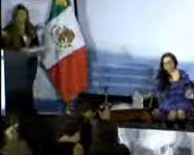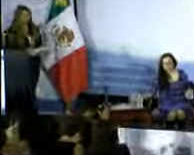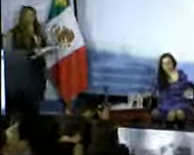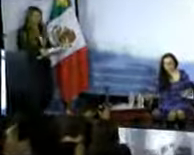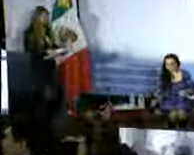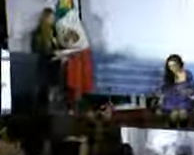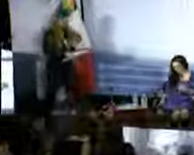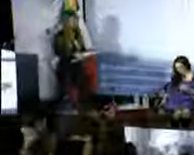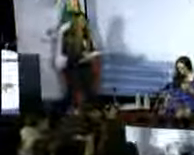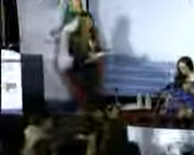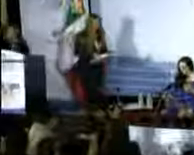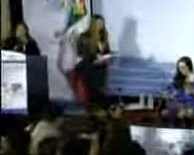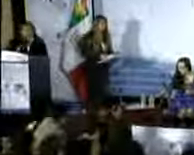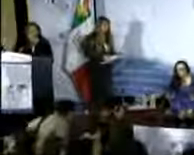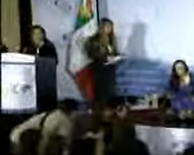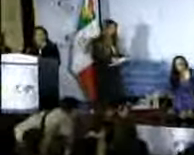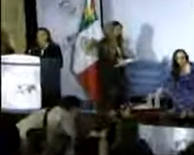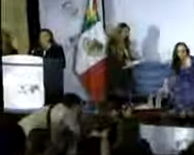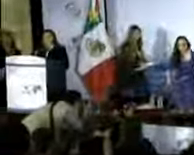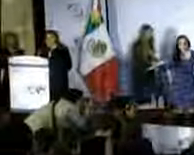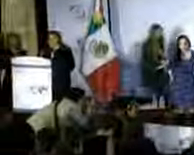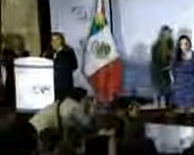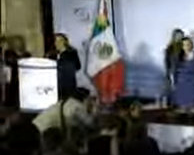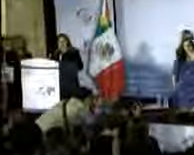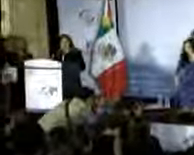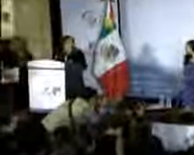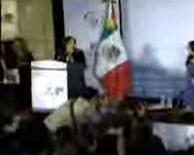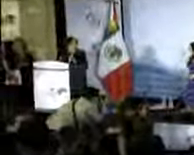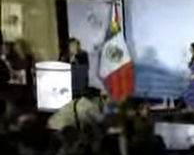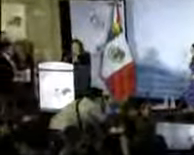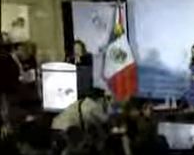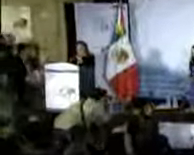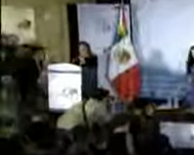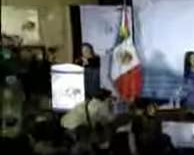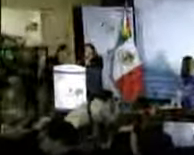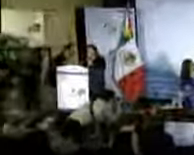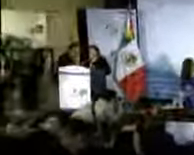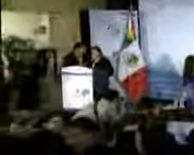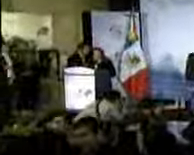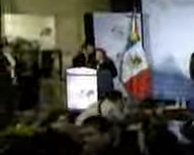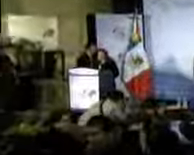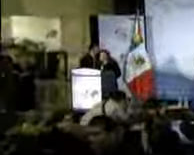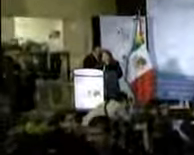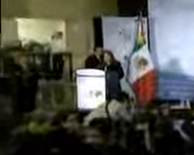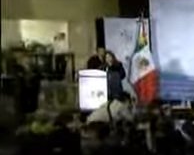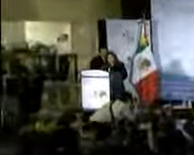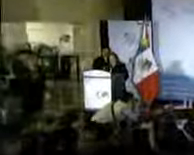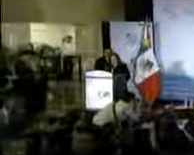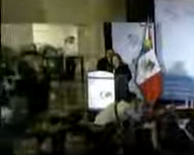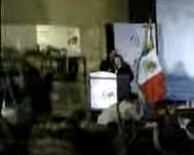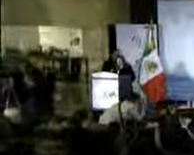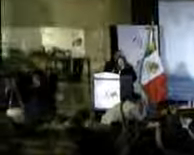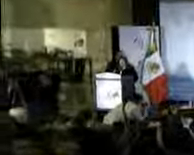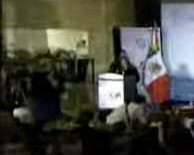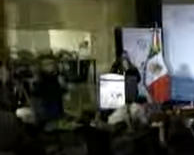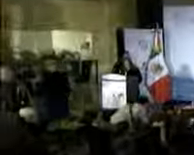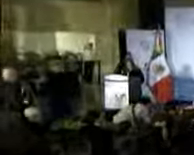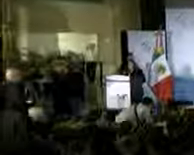Gracias a todos ustedes. Muchas gracias y muy buenas noches. Bueno, pues de esta manera se llevó a cabo el